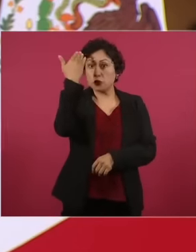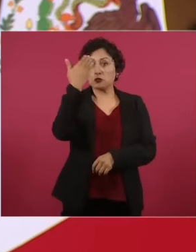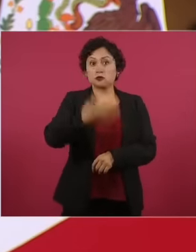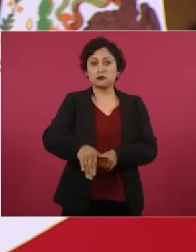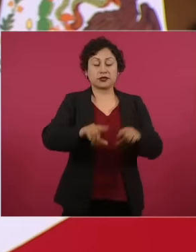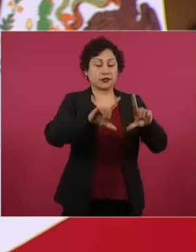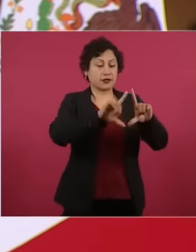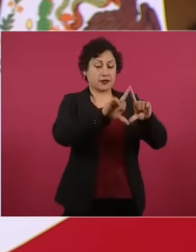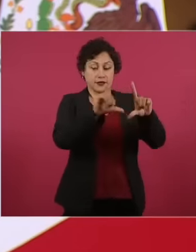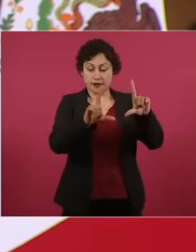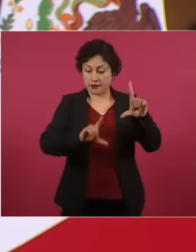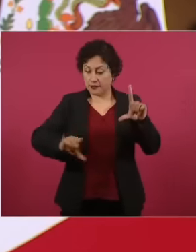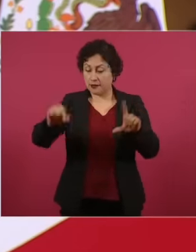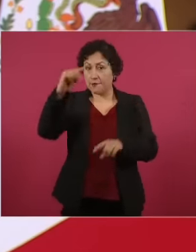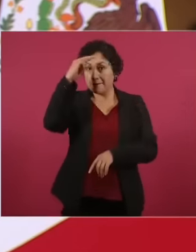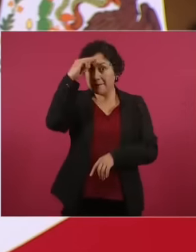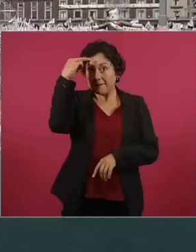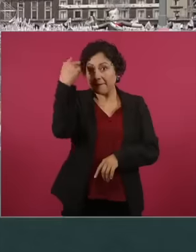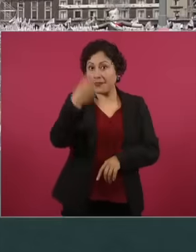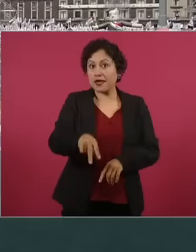es su pueblo,